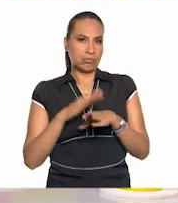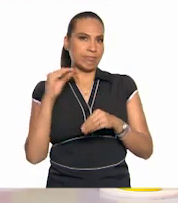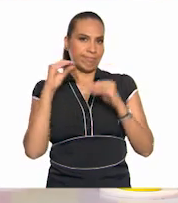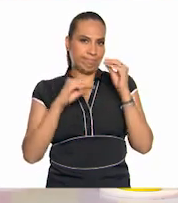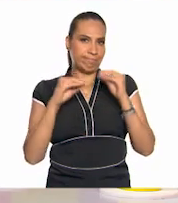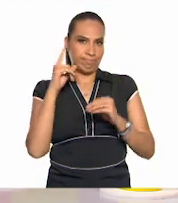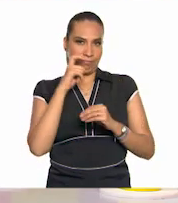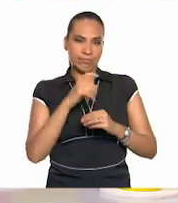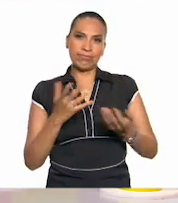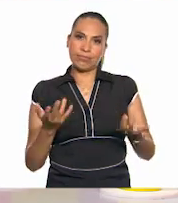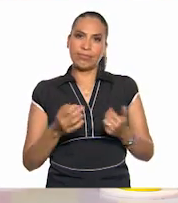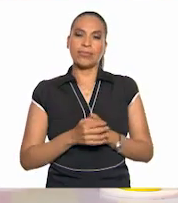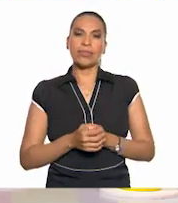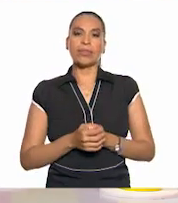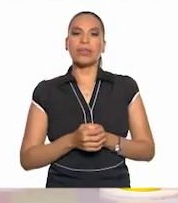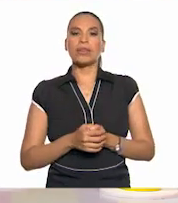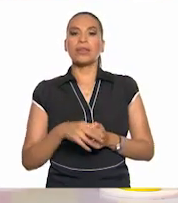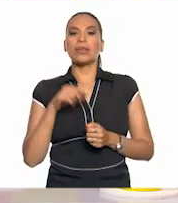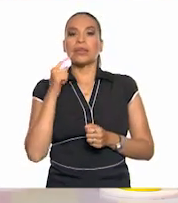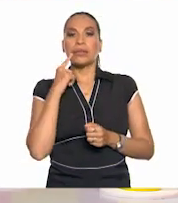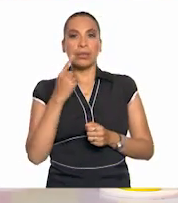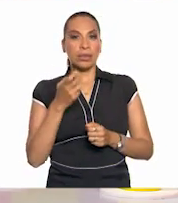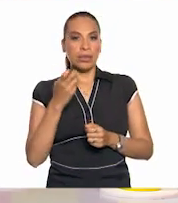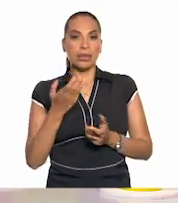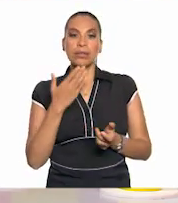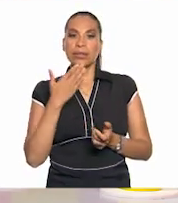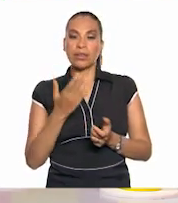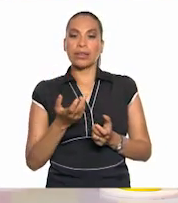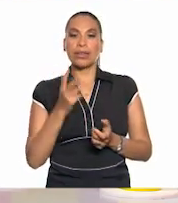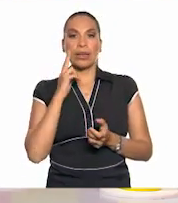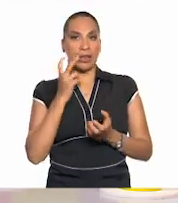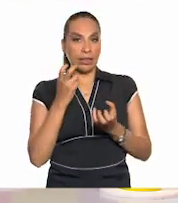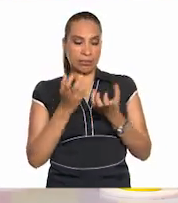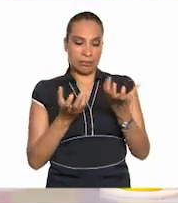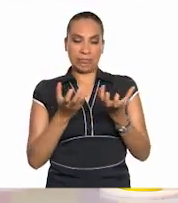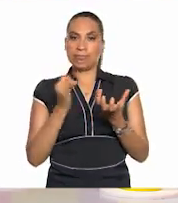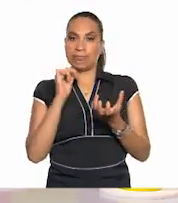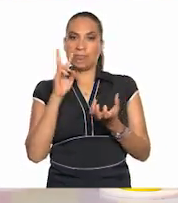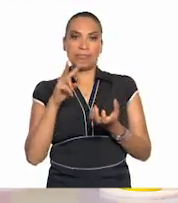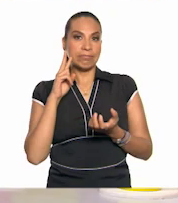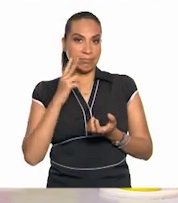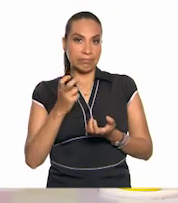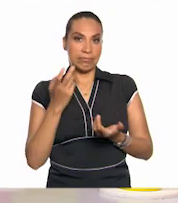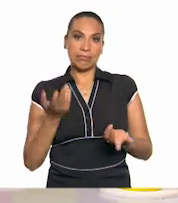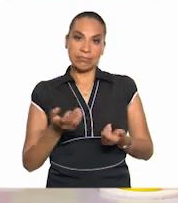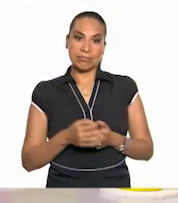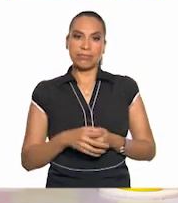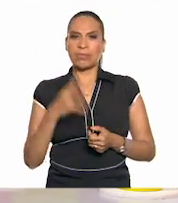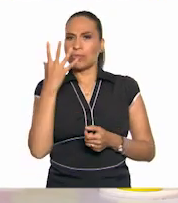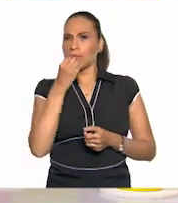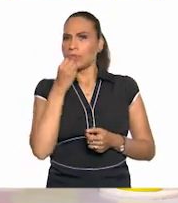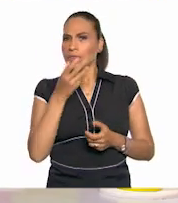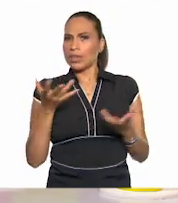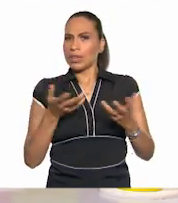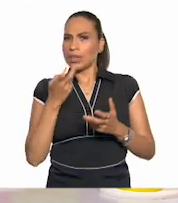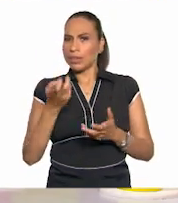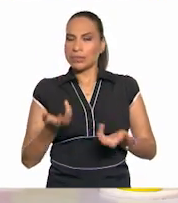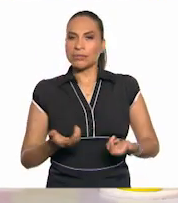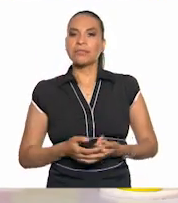elaboradas. Ah, luego como tenemos... estas, maestra, mire. ¡Ay, sí es cierto! ¡Sí, mira! ¡Oh, qué elaboración!